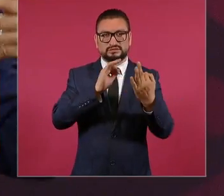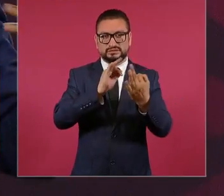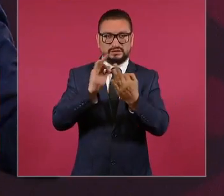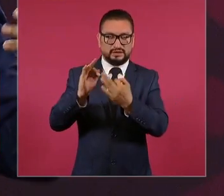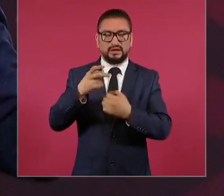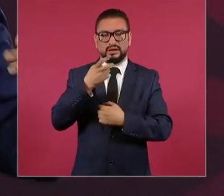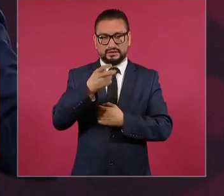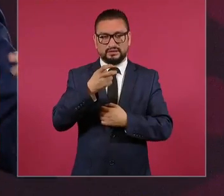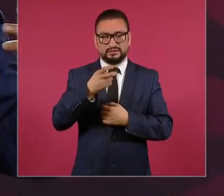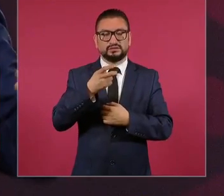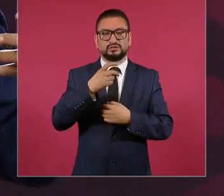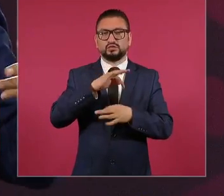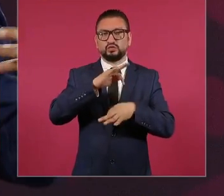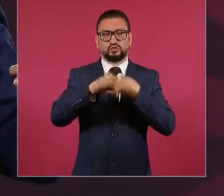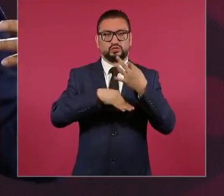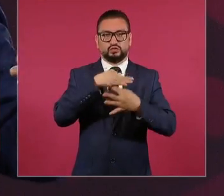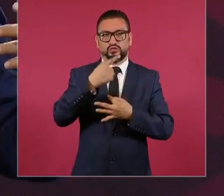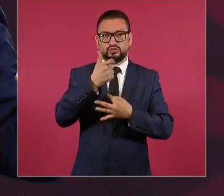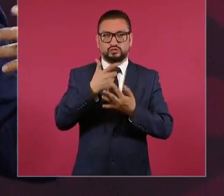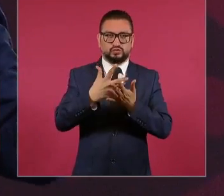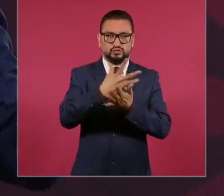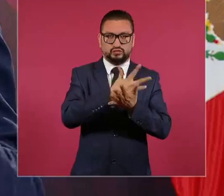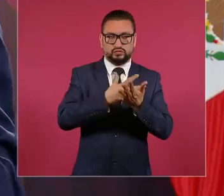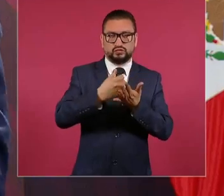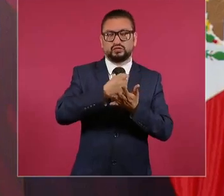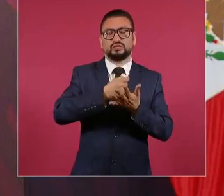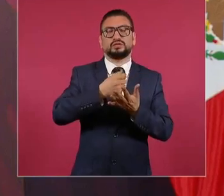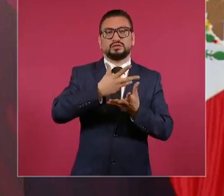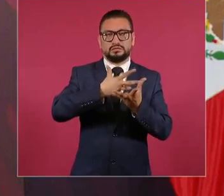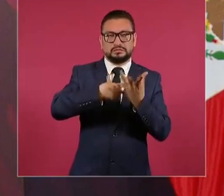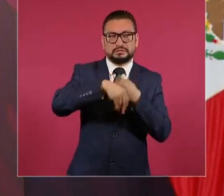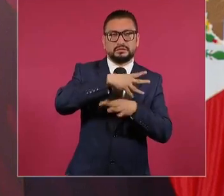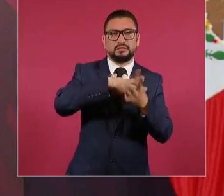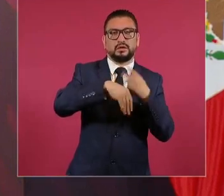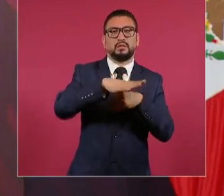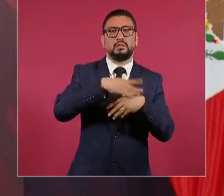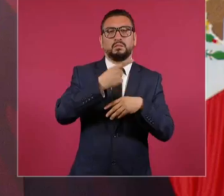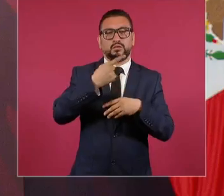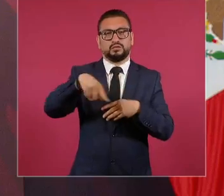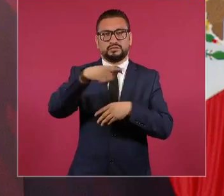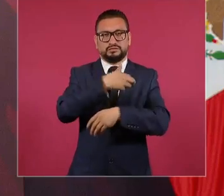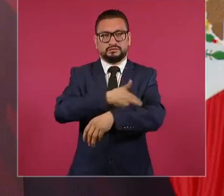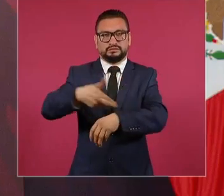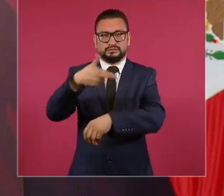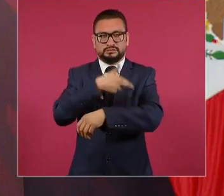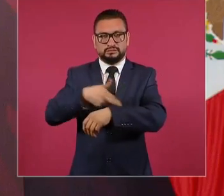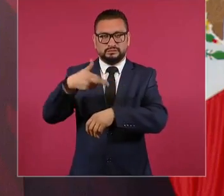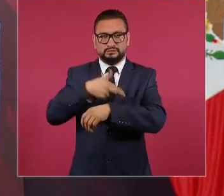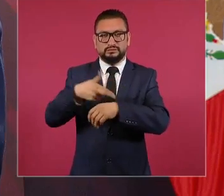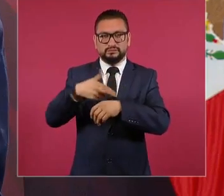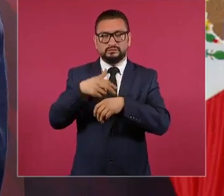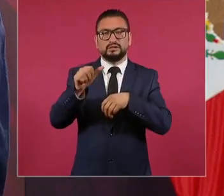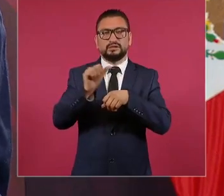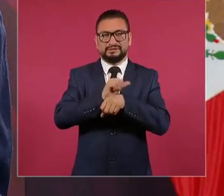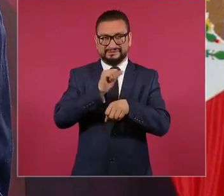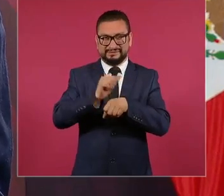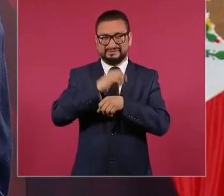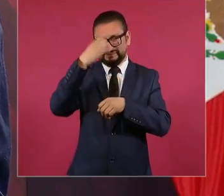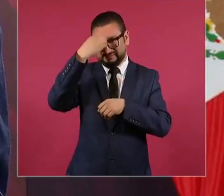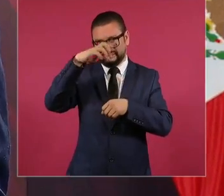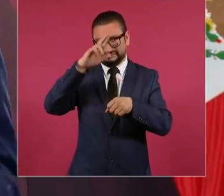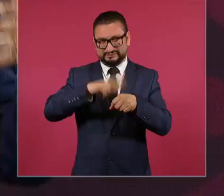lo que se obtiene por la regularización de los trámites de los vehículos extranjeros